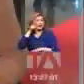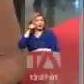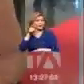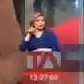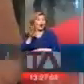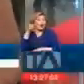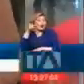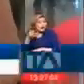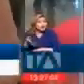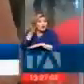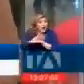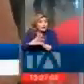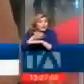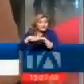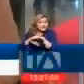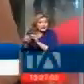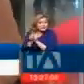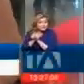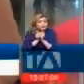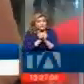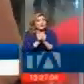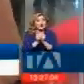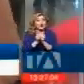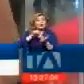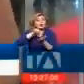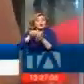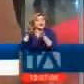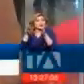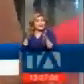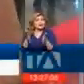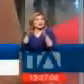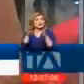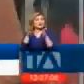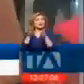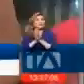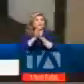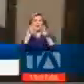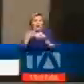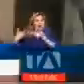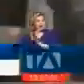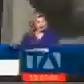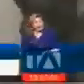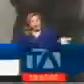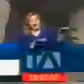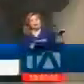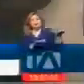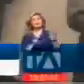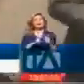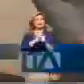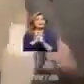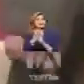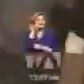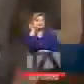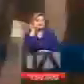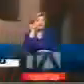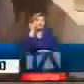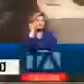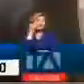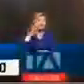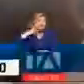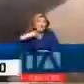ella entró acompañada de algunos ciudadanos que le hicieron una calle de honor, principalmente